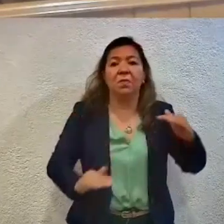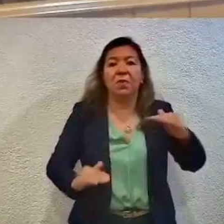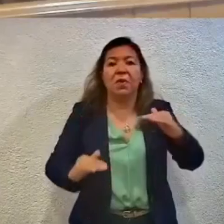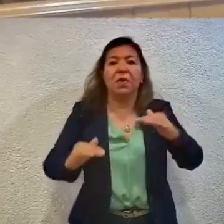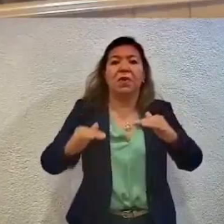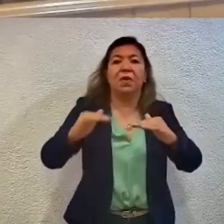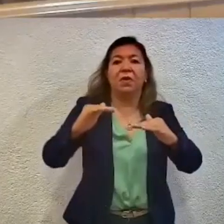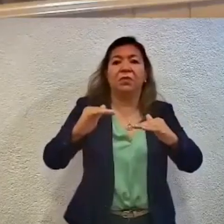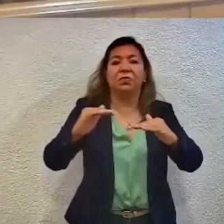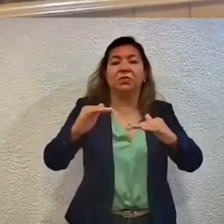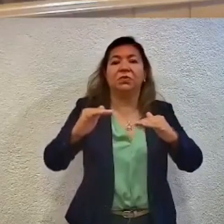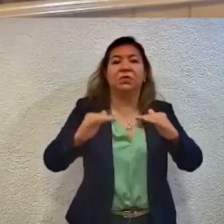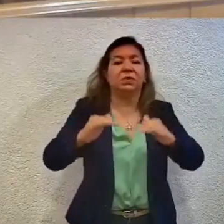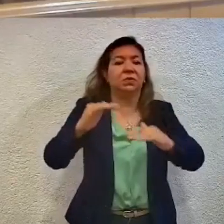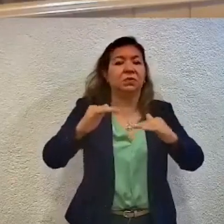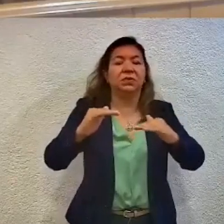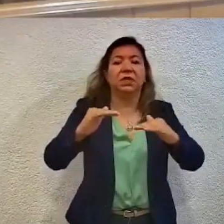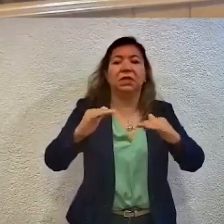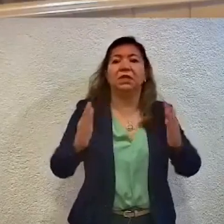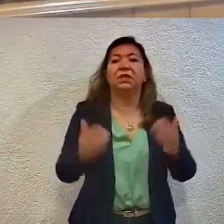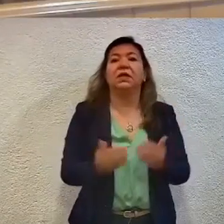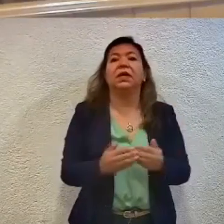se realizó el ajuste correspondiente,